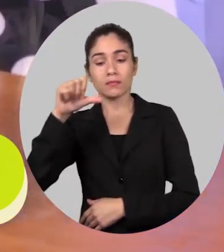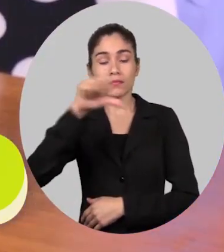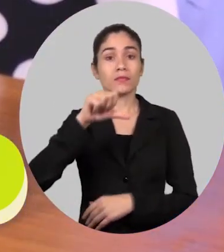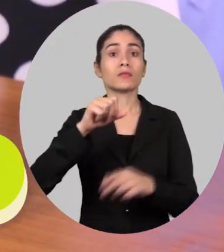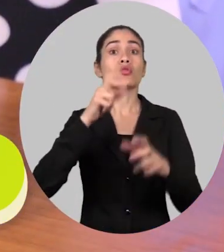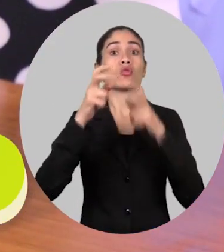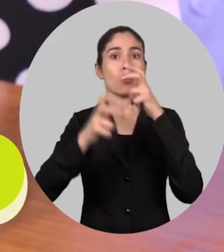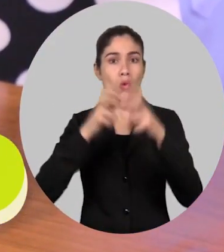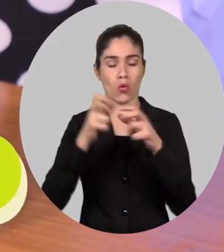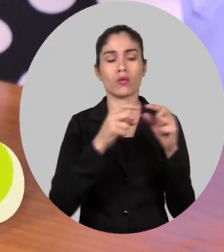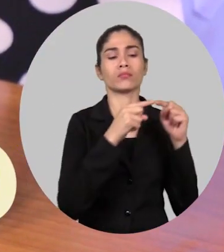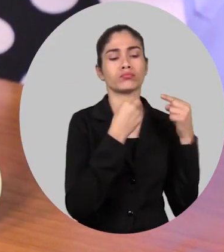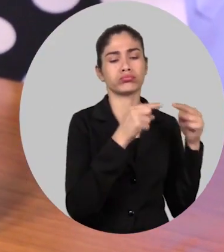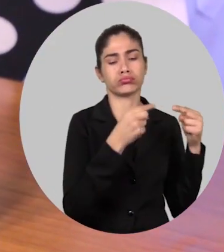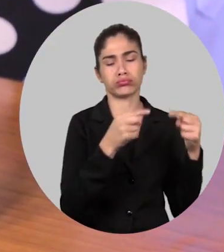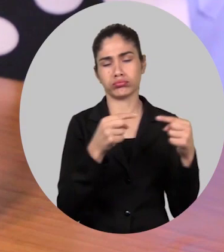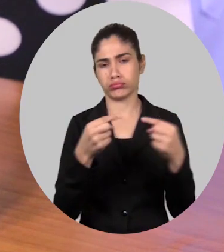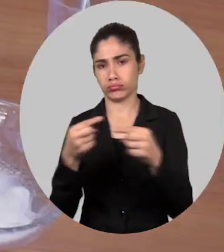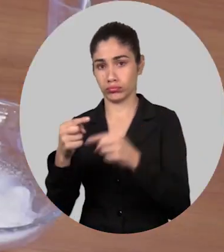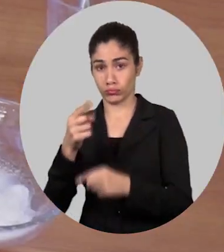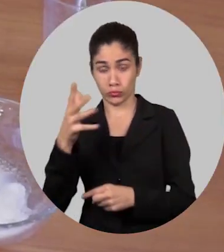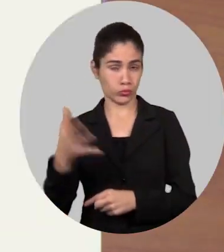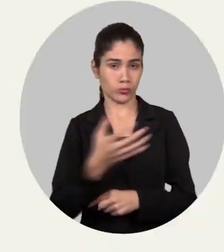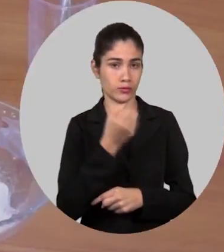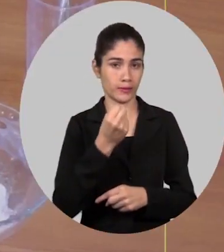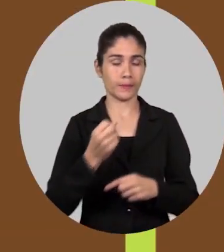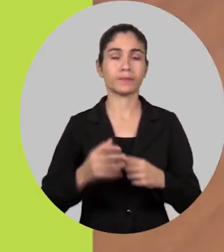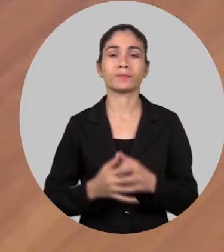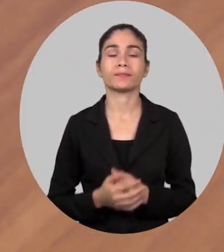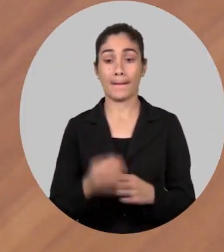y color que siempre son opcionales.